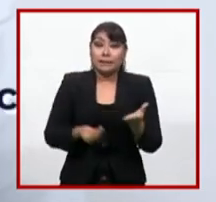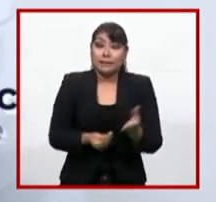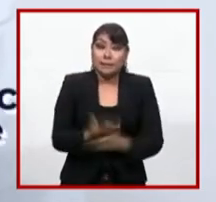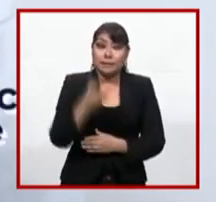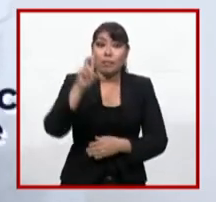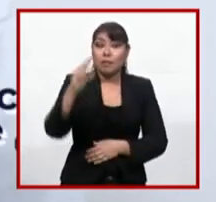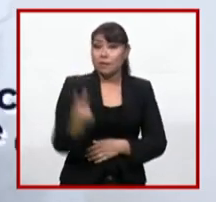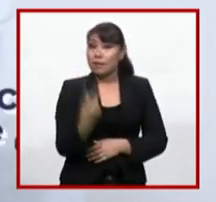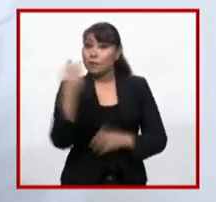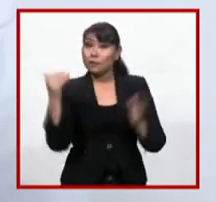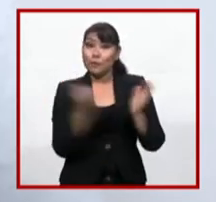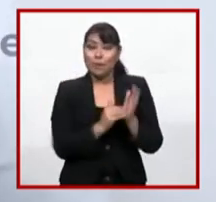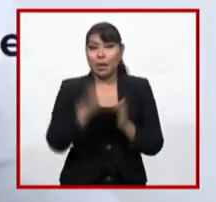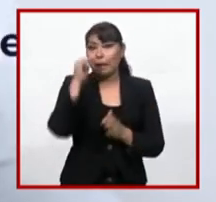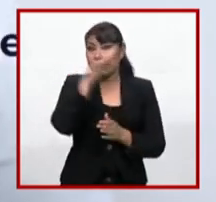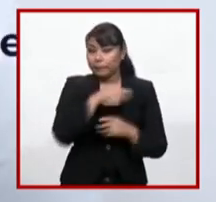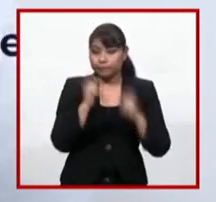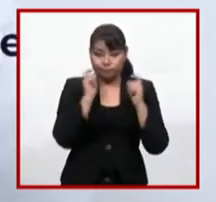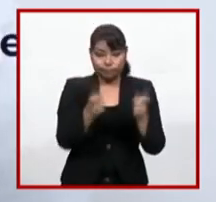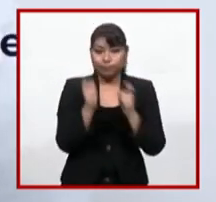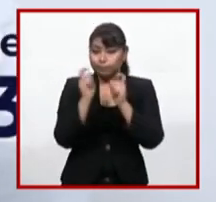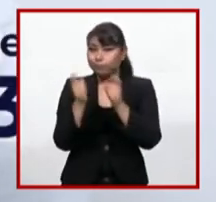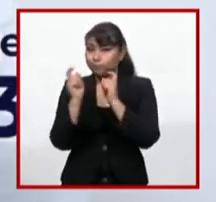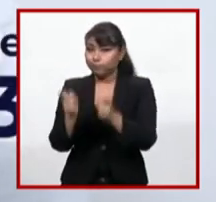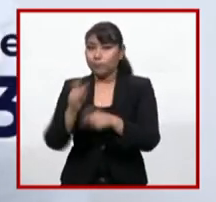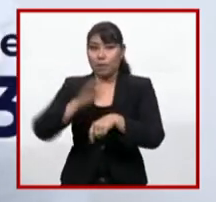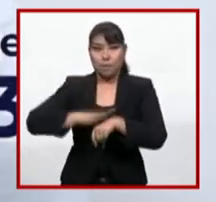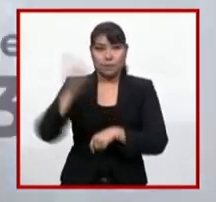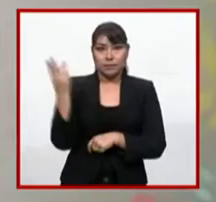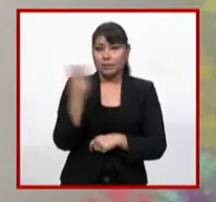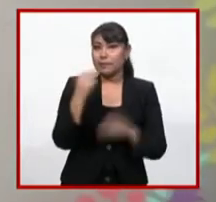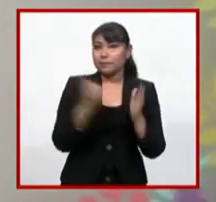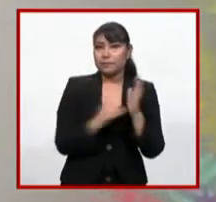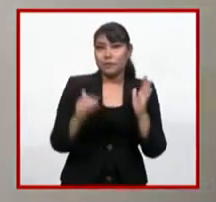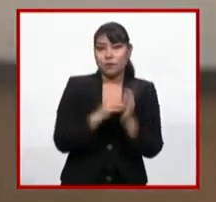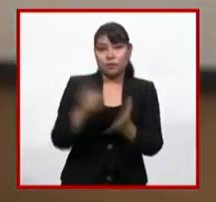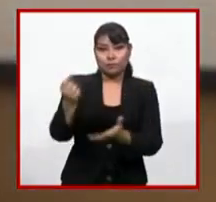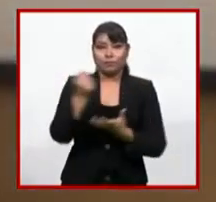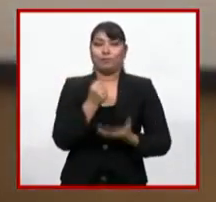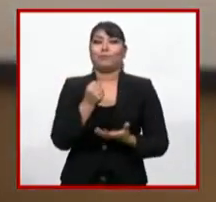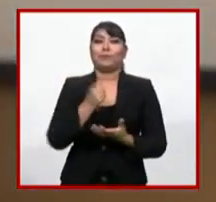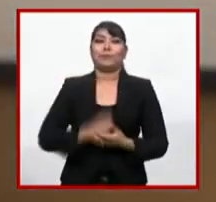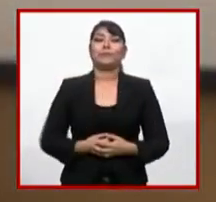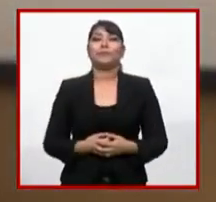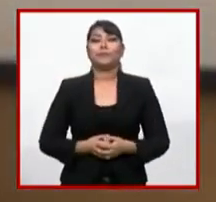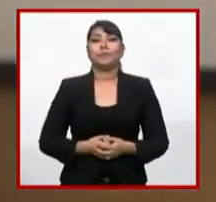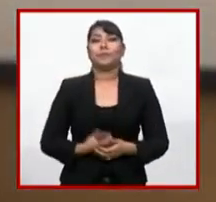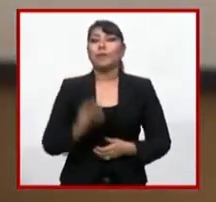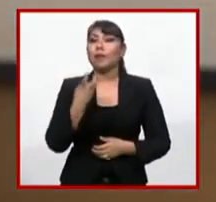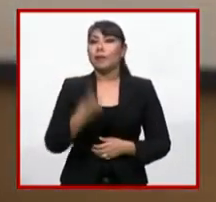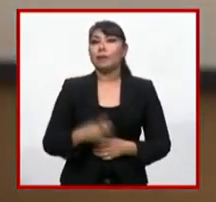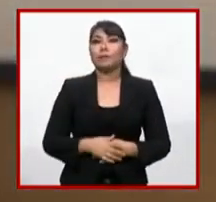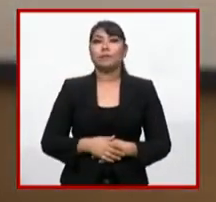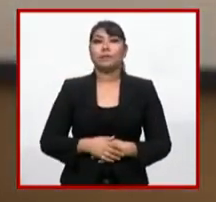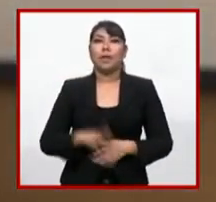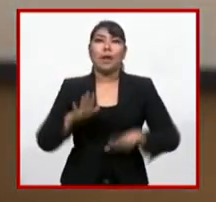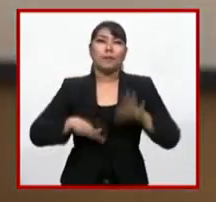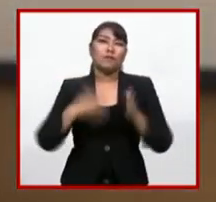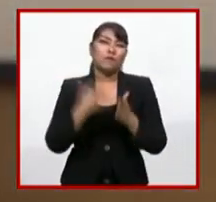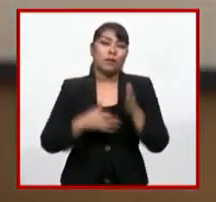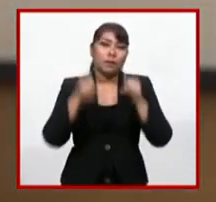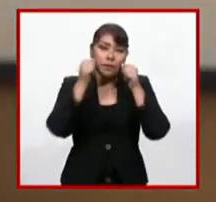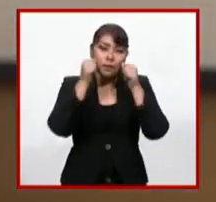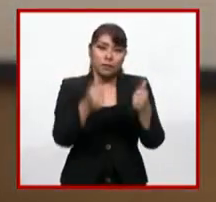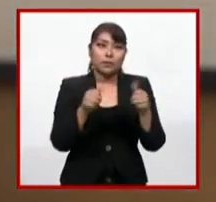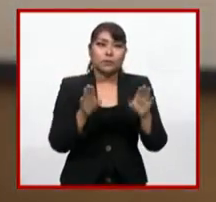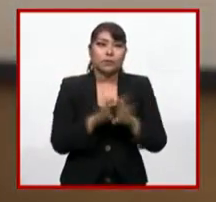nacimiento completamente gratis, con un monto de inversión de más de 3 millones de pesos. Otro de los temas que nunca nadie había atendido es el tema